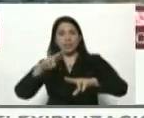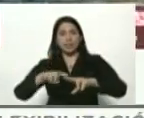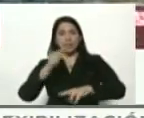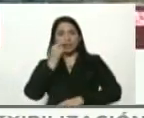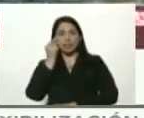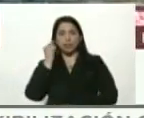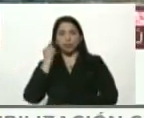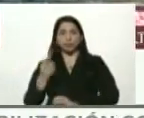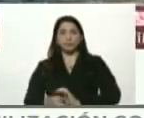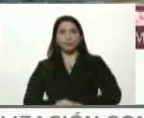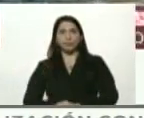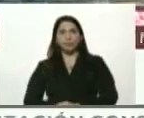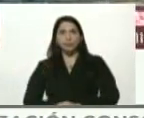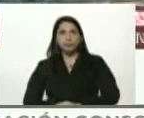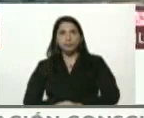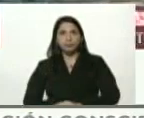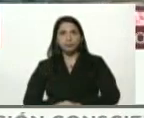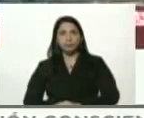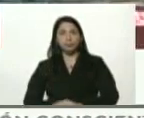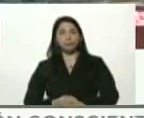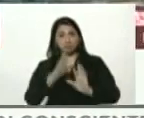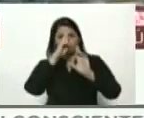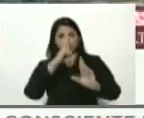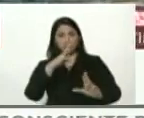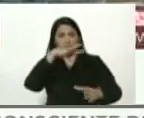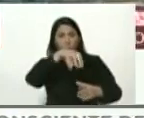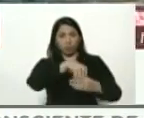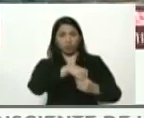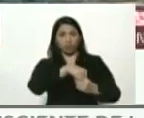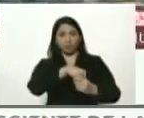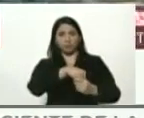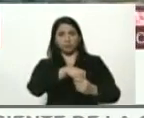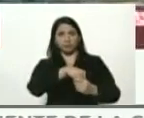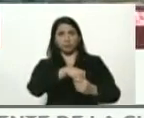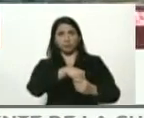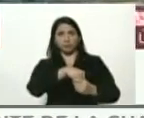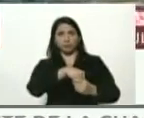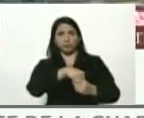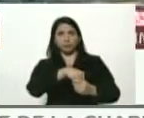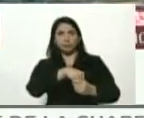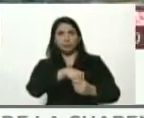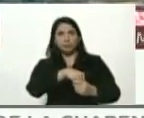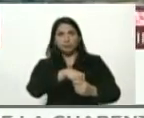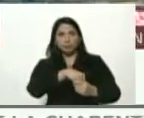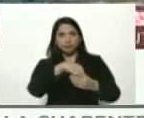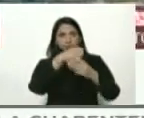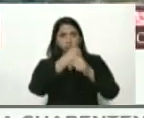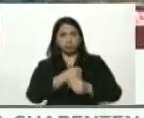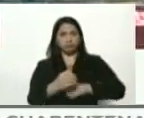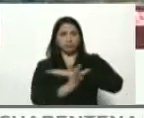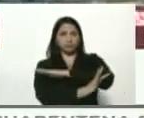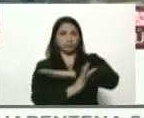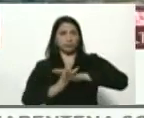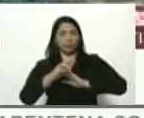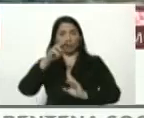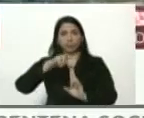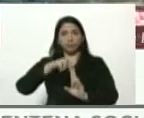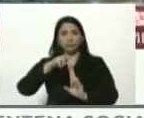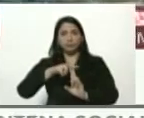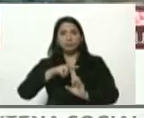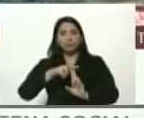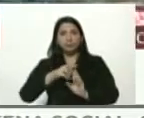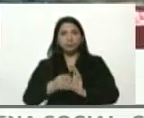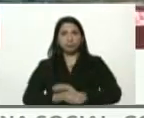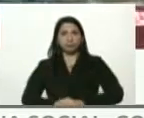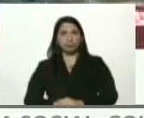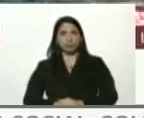edad. Cumplieron su cuarentena en el PASI, en el puesto fronterizo de Táchira y de